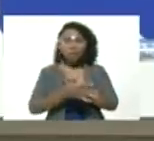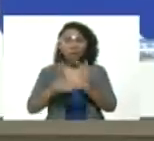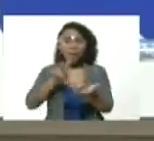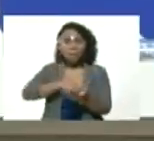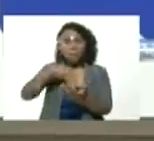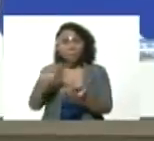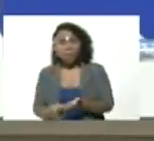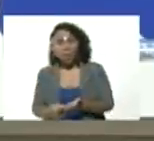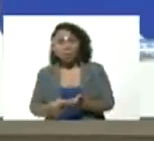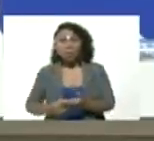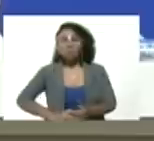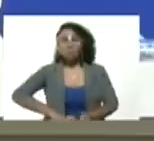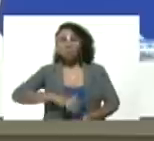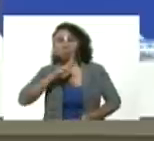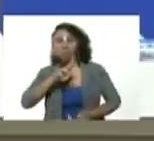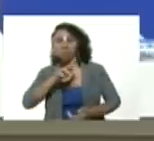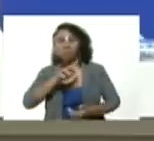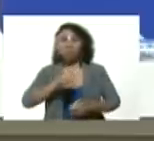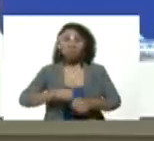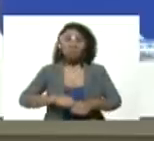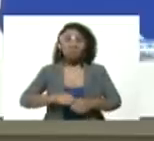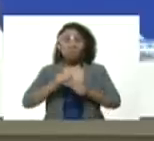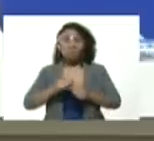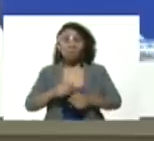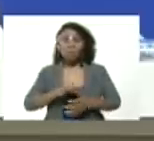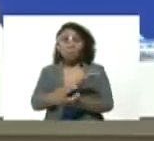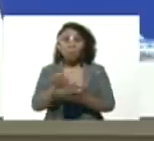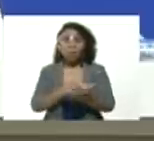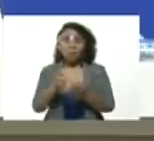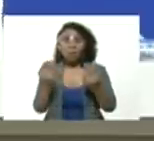caída drástica, dramática y severa en los